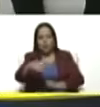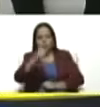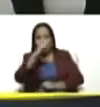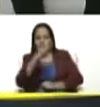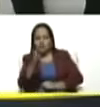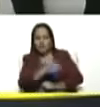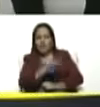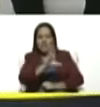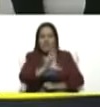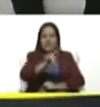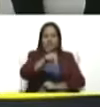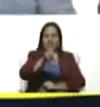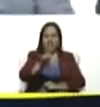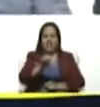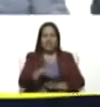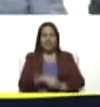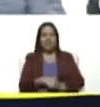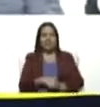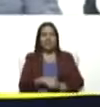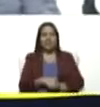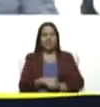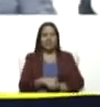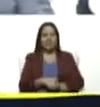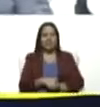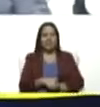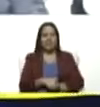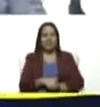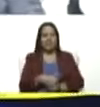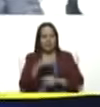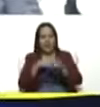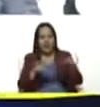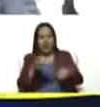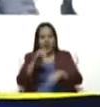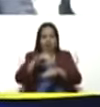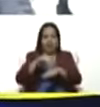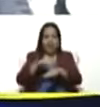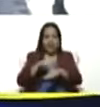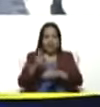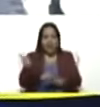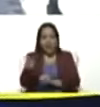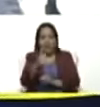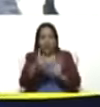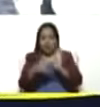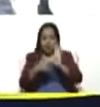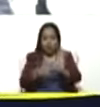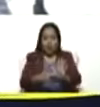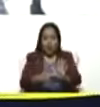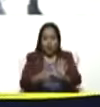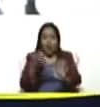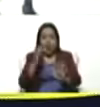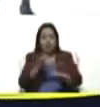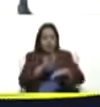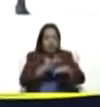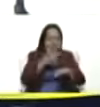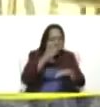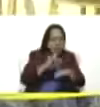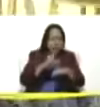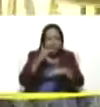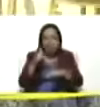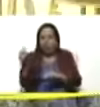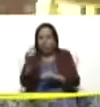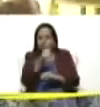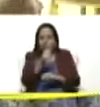CNE. Sí, pero entonces lo que quiero indicar es que cada muestra es probada por cada